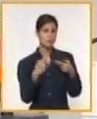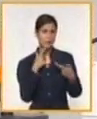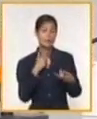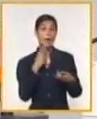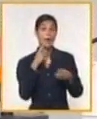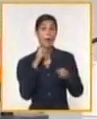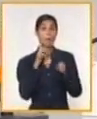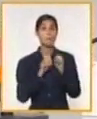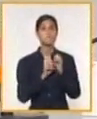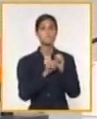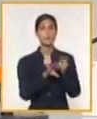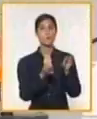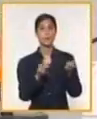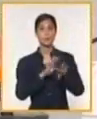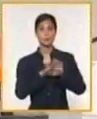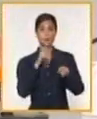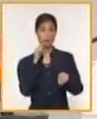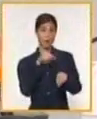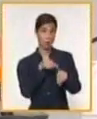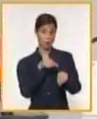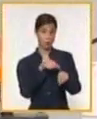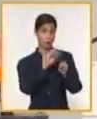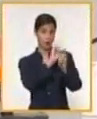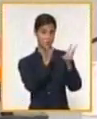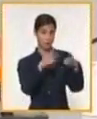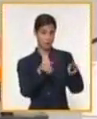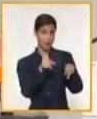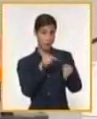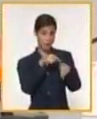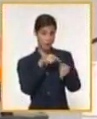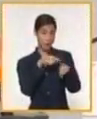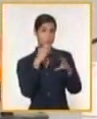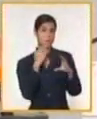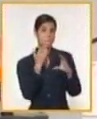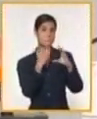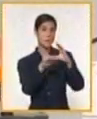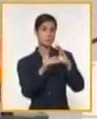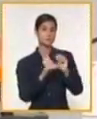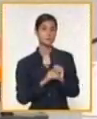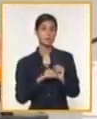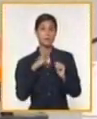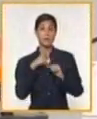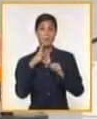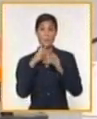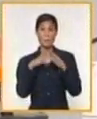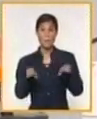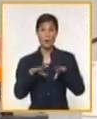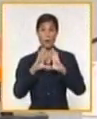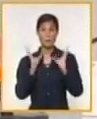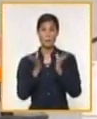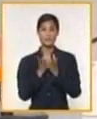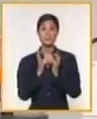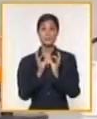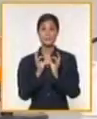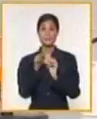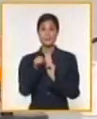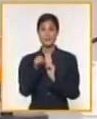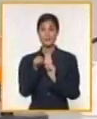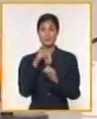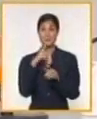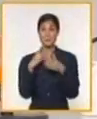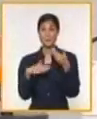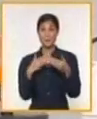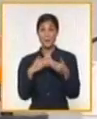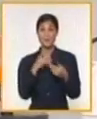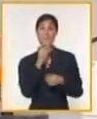hace algunas horas en su cuenta en X: la paz mundial está en peligro. Israel y Estados Unidos arrastran a la humanidad